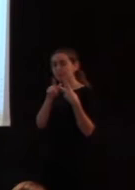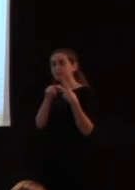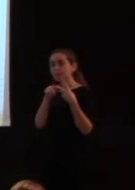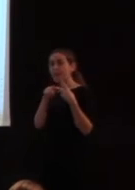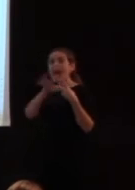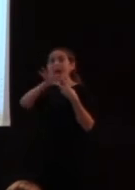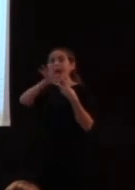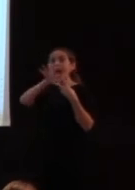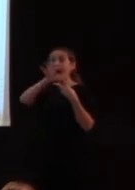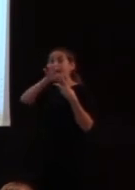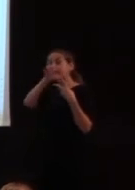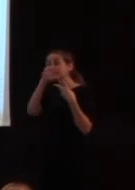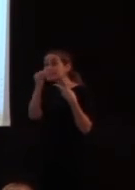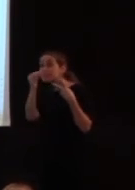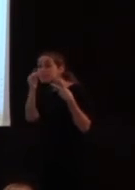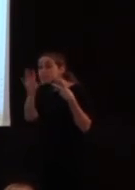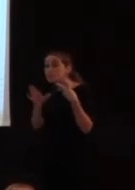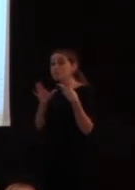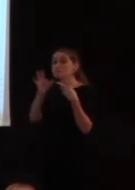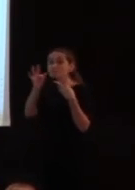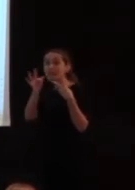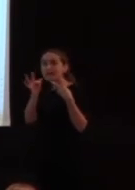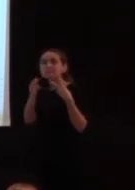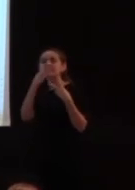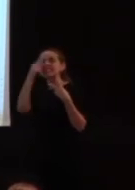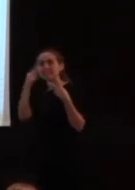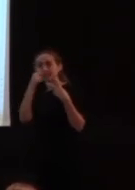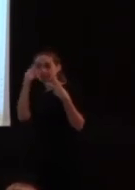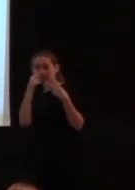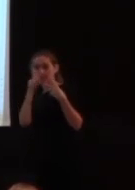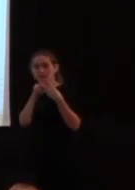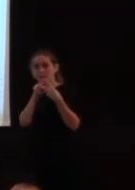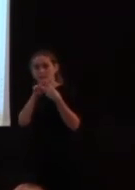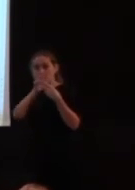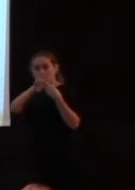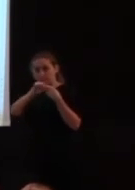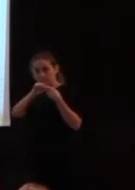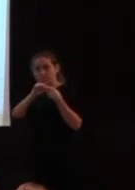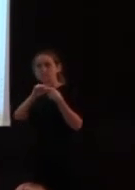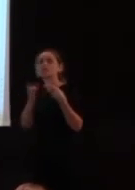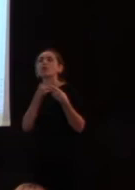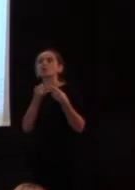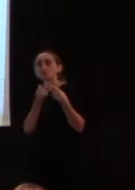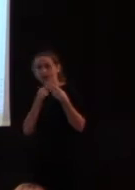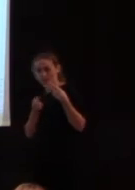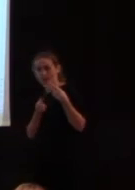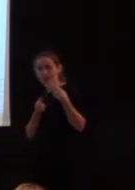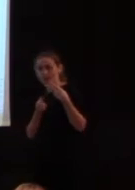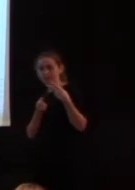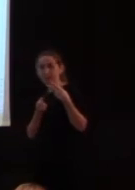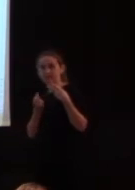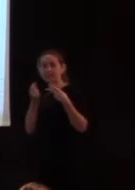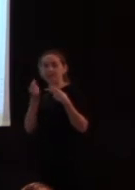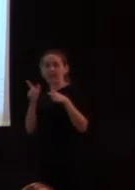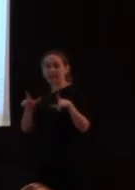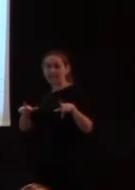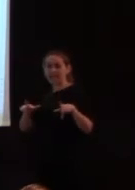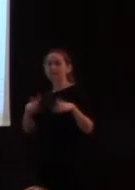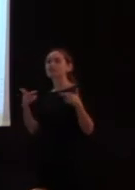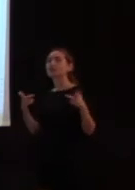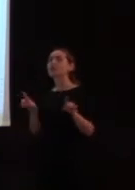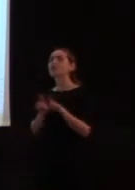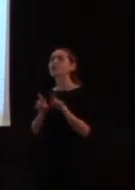solamente has aprendido, sino que te ha interesado muchísimo lo que hacías en clase. Te gustaba hacerlo, te gustaba aprender, ¿vale? Por tanto, generaba una